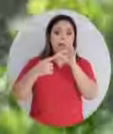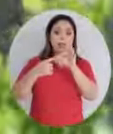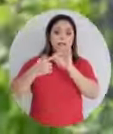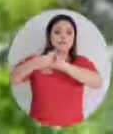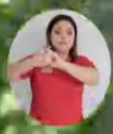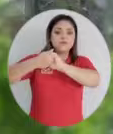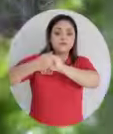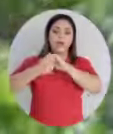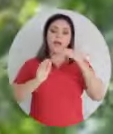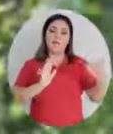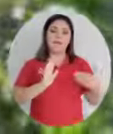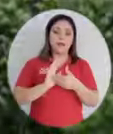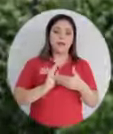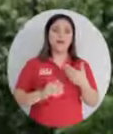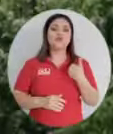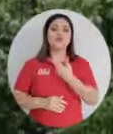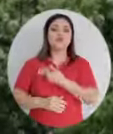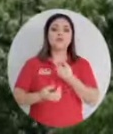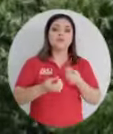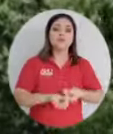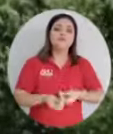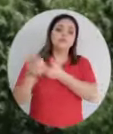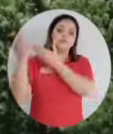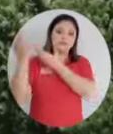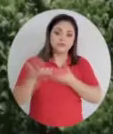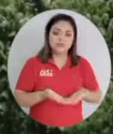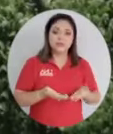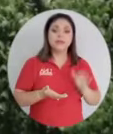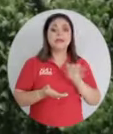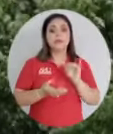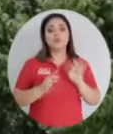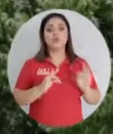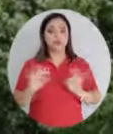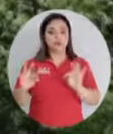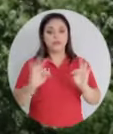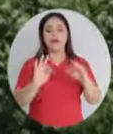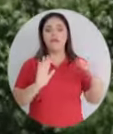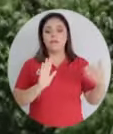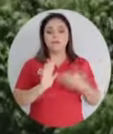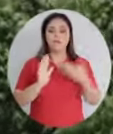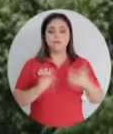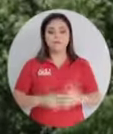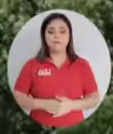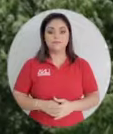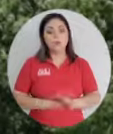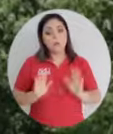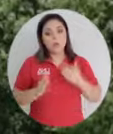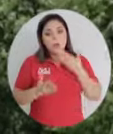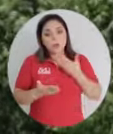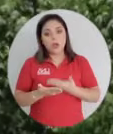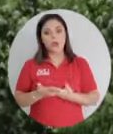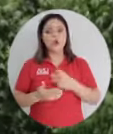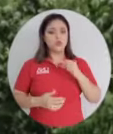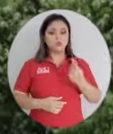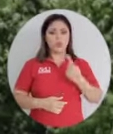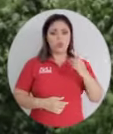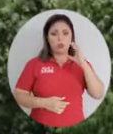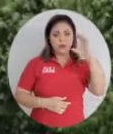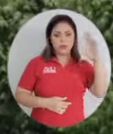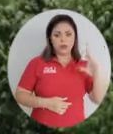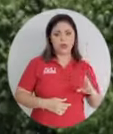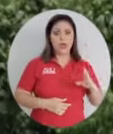por el tema de nuestras exportaciones y del tema del turismo particularmente. Pero bueno, y no solo